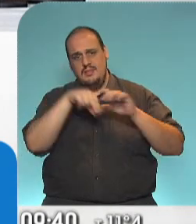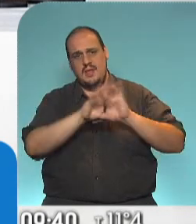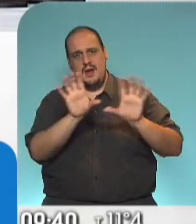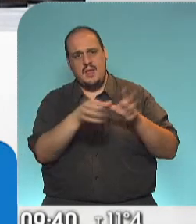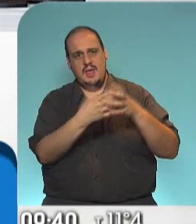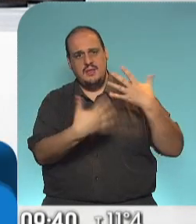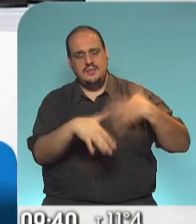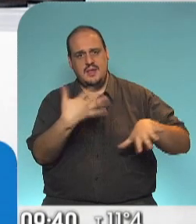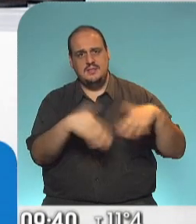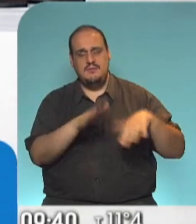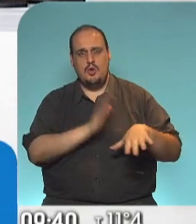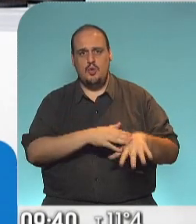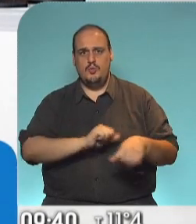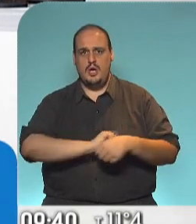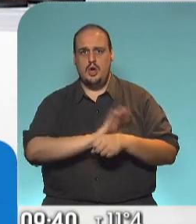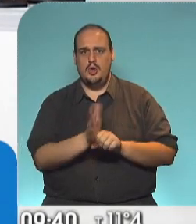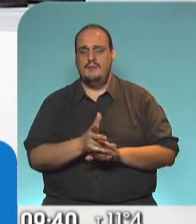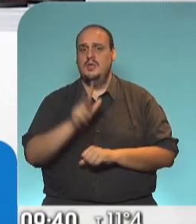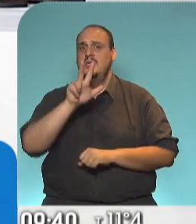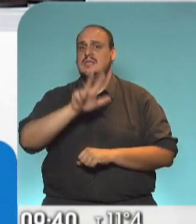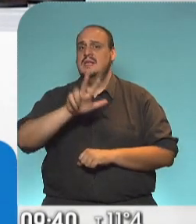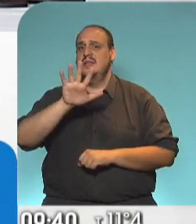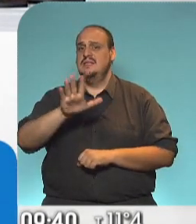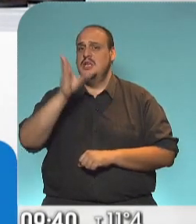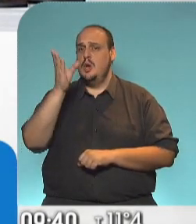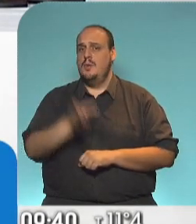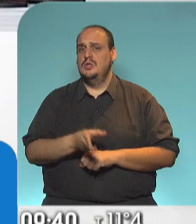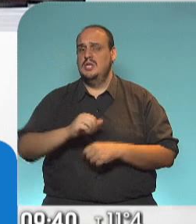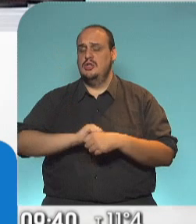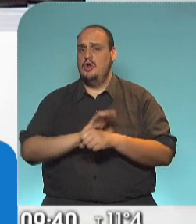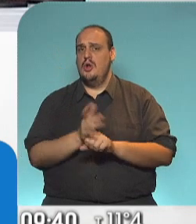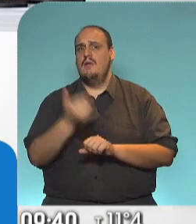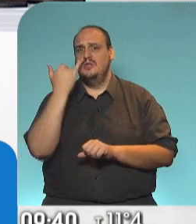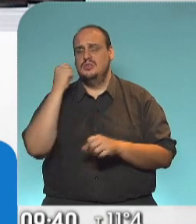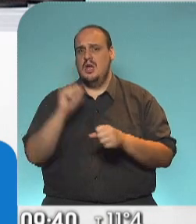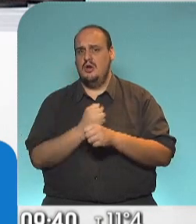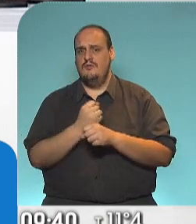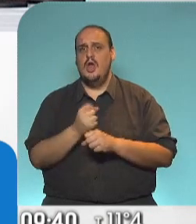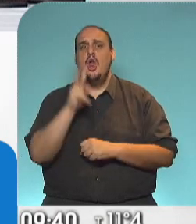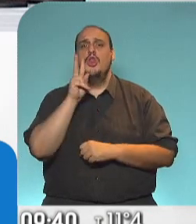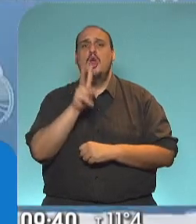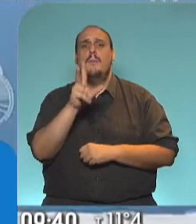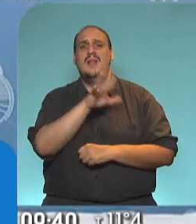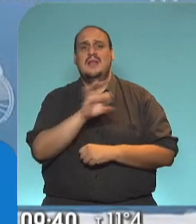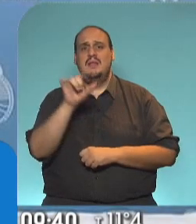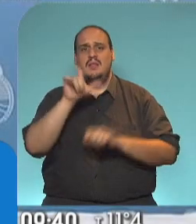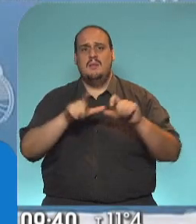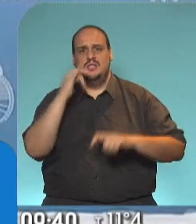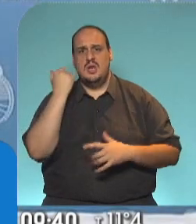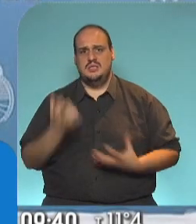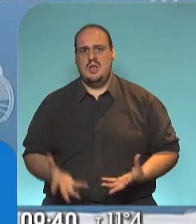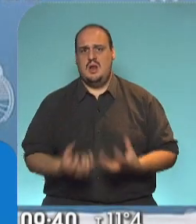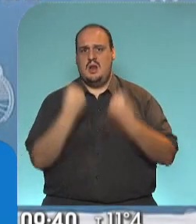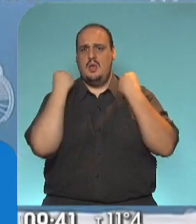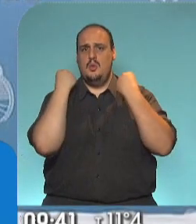debido al coronavirus 35 por ciento de los casos confirmados casi 2500 personas se han recuperado en